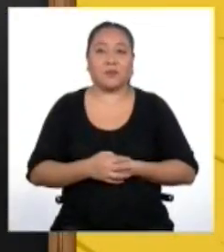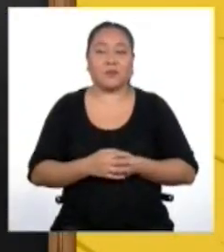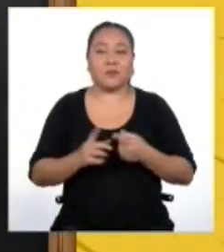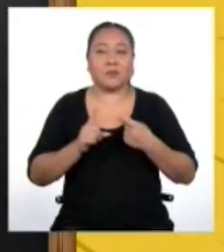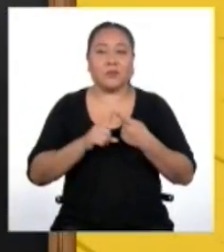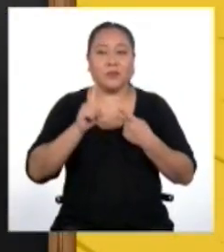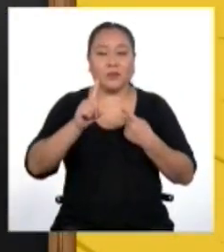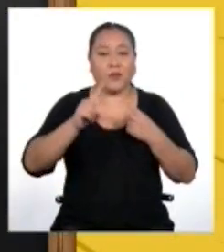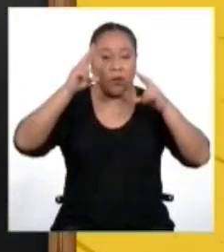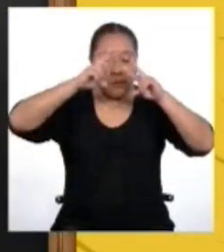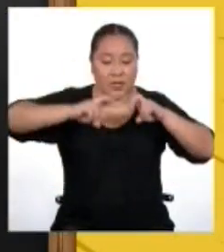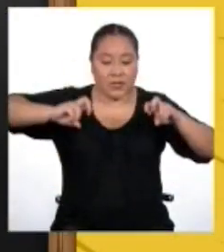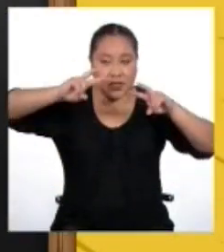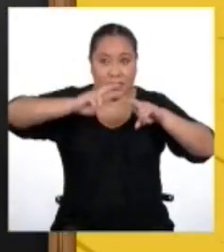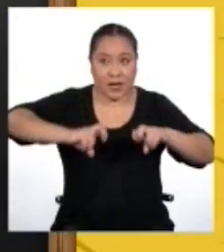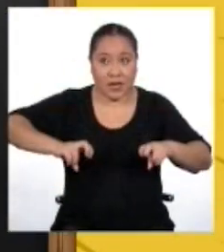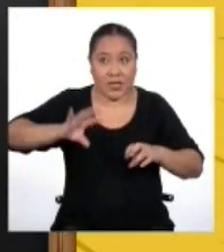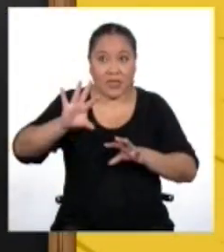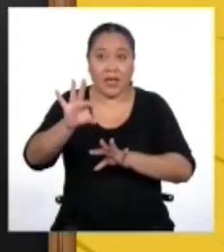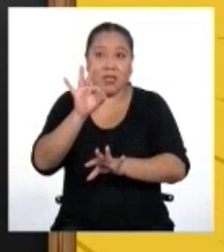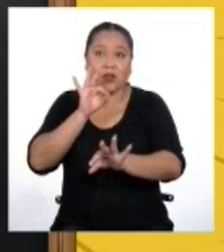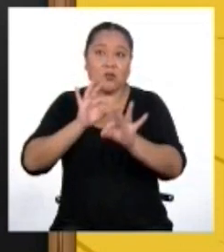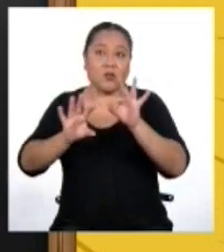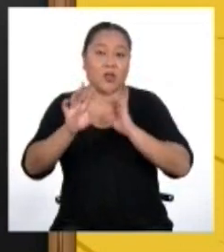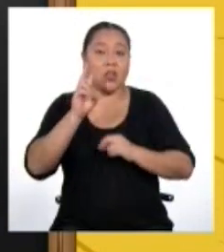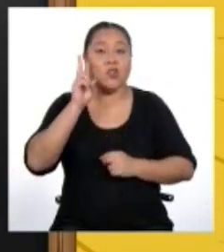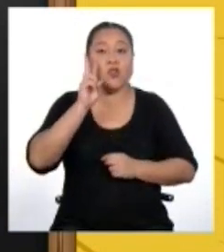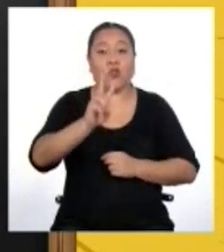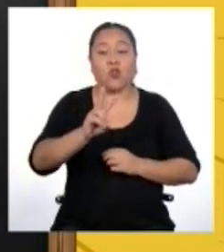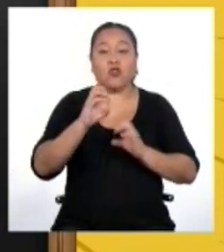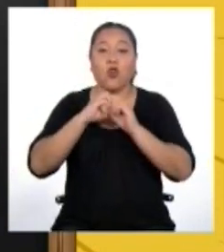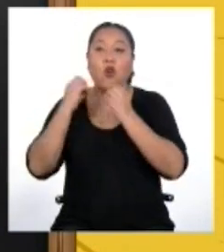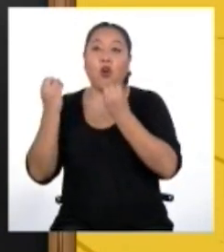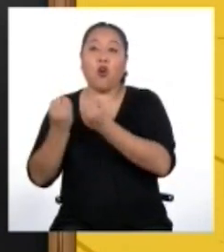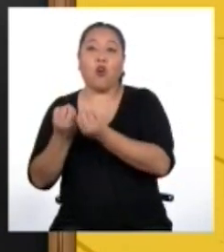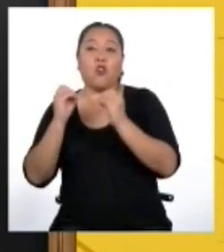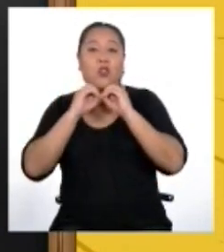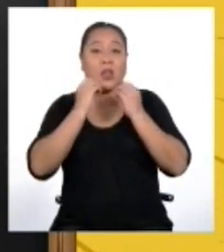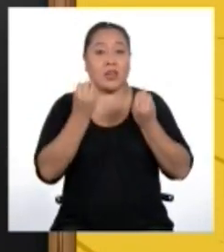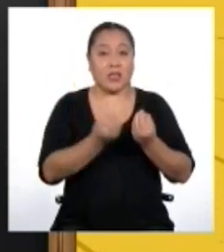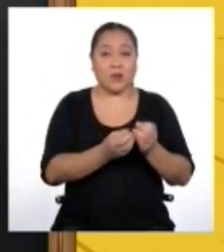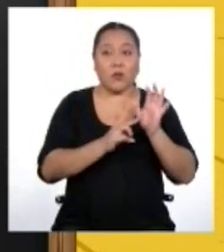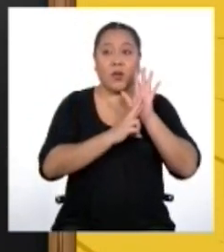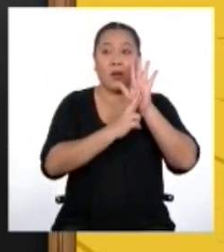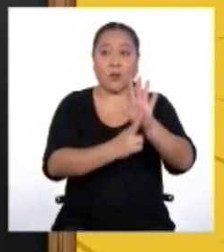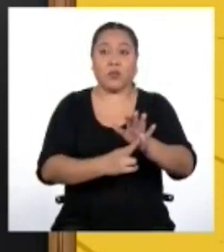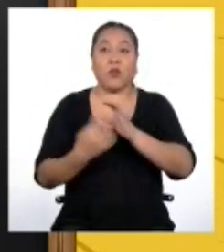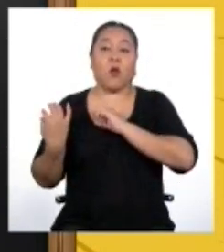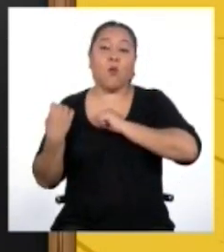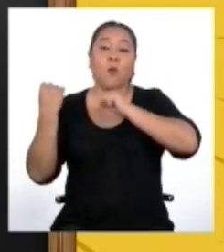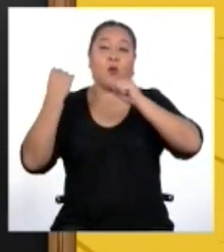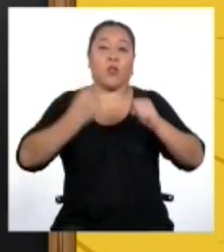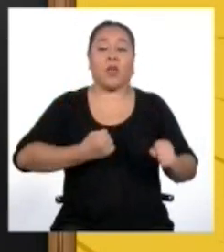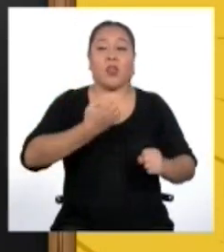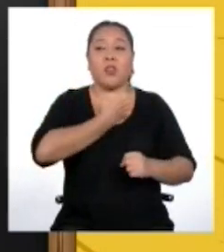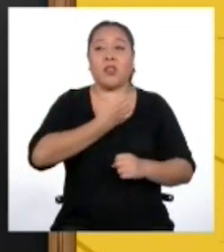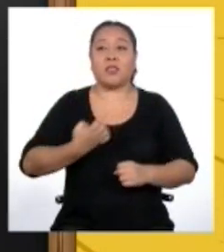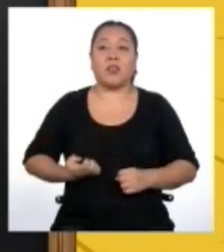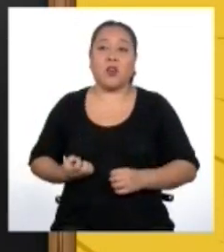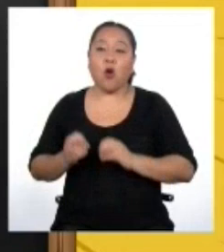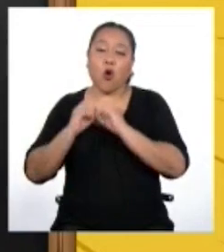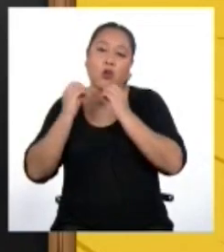1. Investigar y seleccionar al menos 2 instituciones que representan los poderes del Estado u